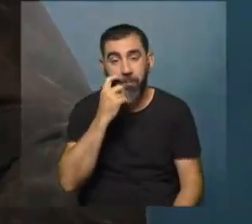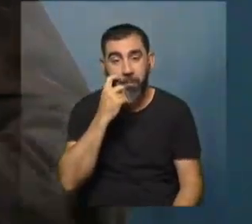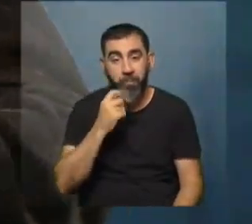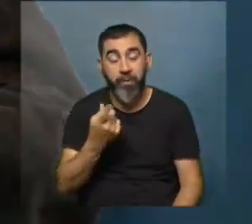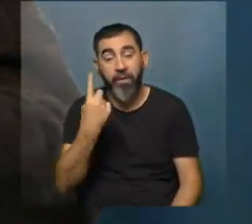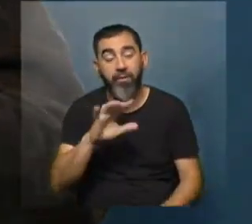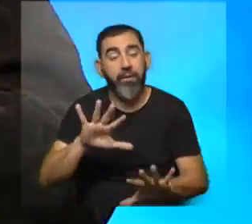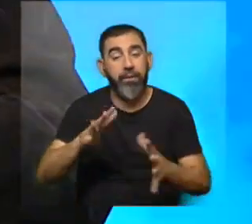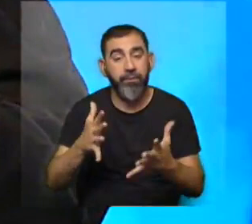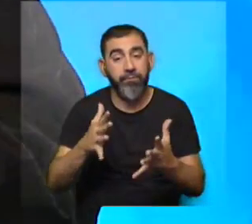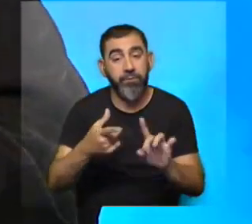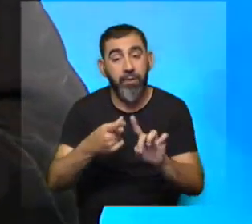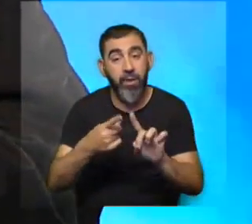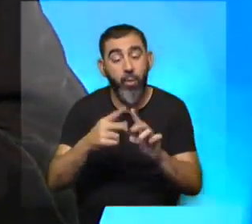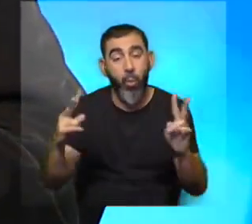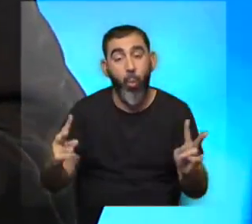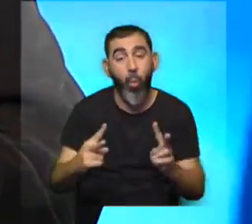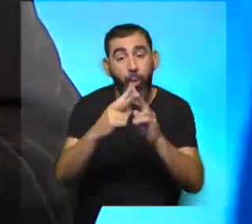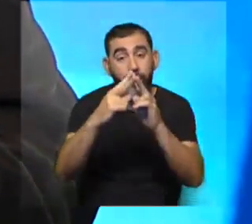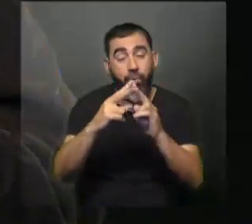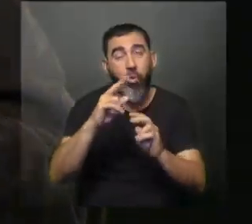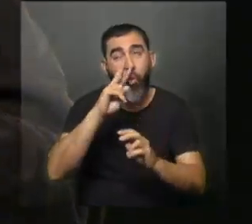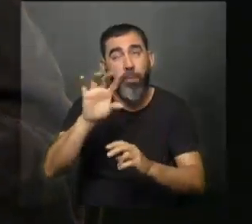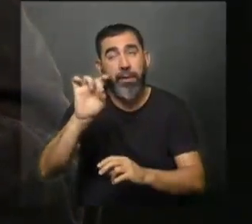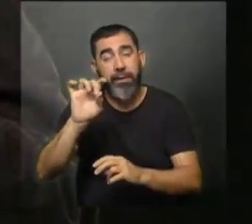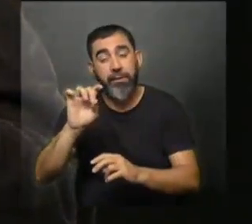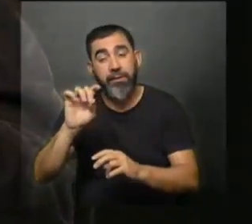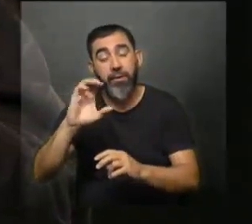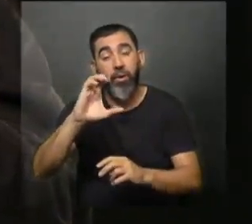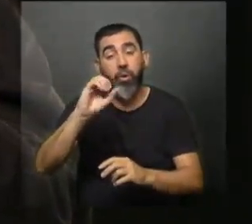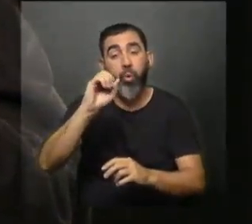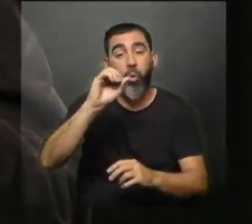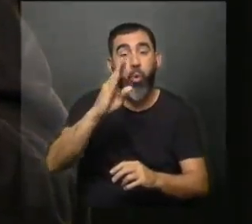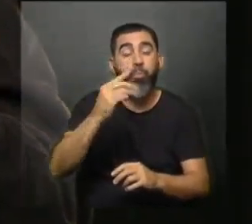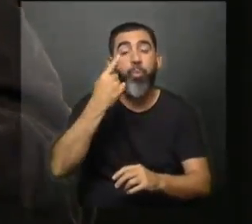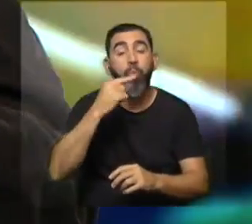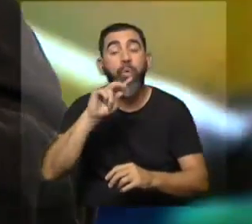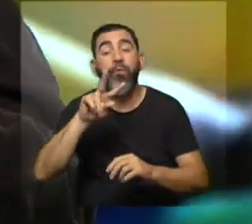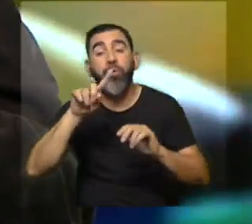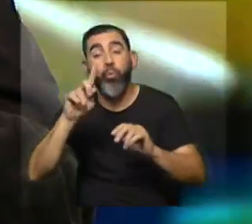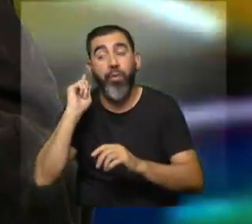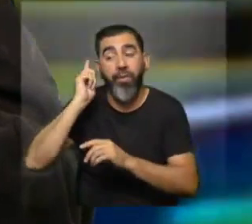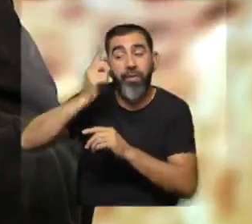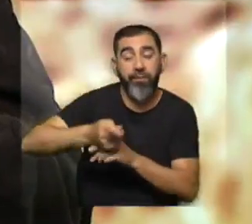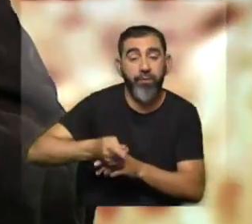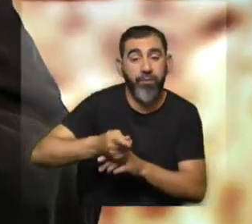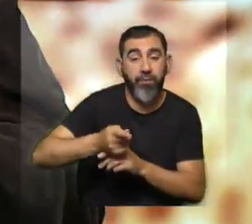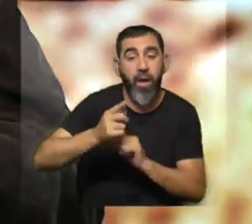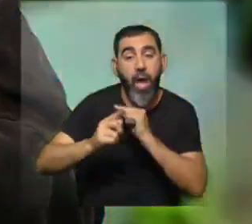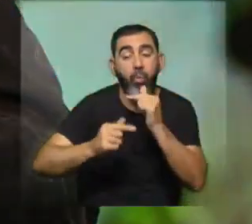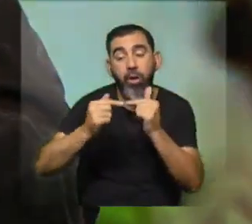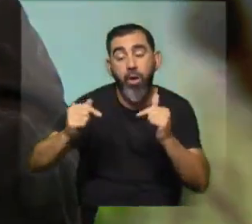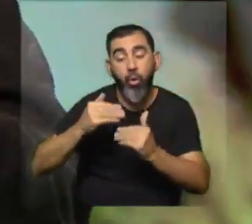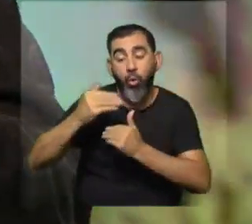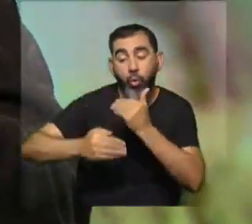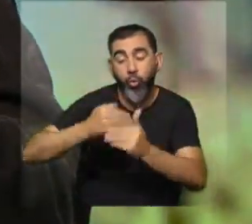Entonces, ¿qué pasa? El Acuerdo de París, que fue el 2015, fue la COP21, lo que definió es una serie de pasos,